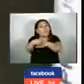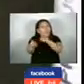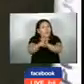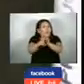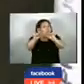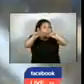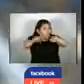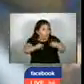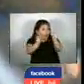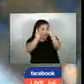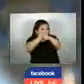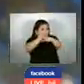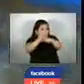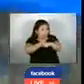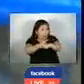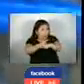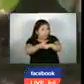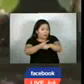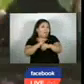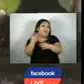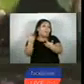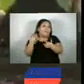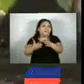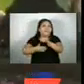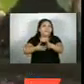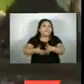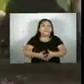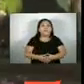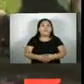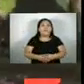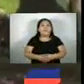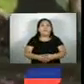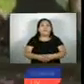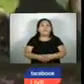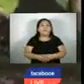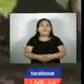esta normativa antes que entre en vigencia.